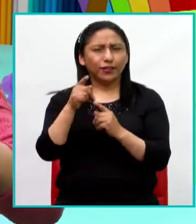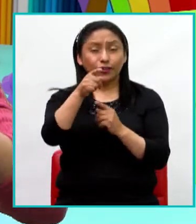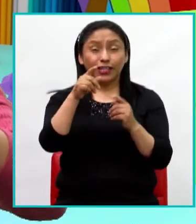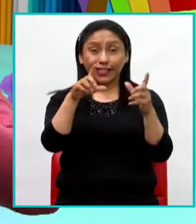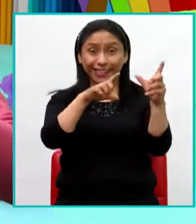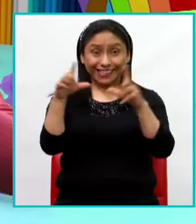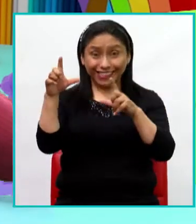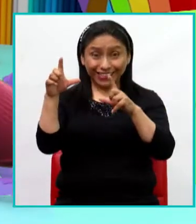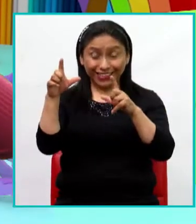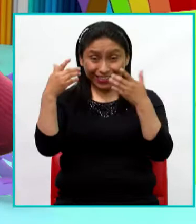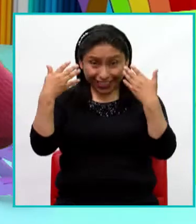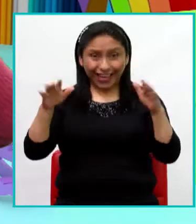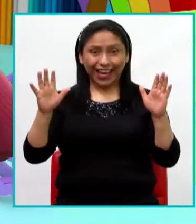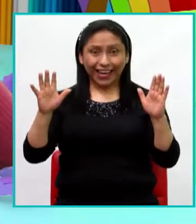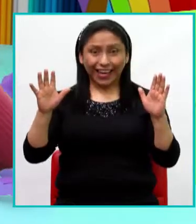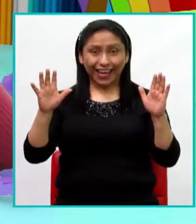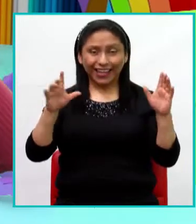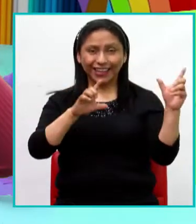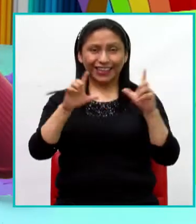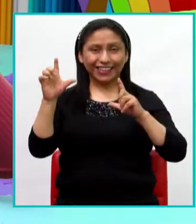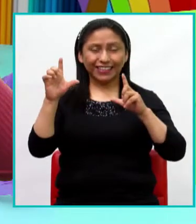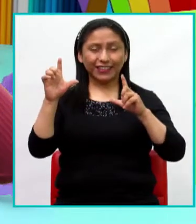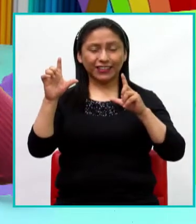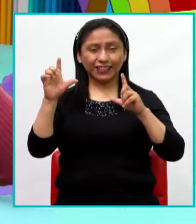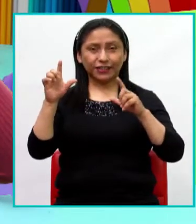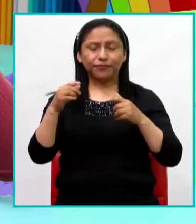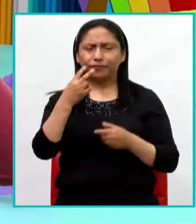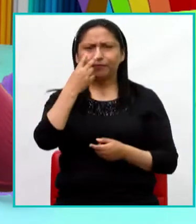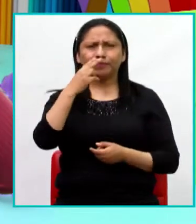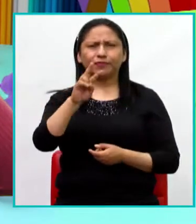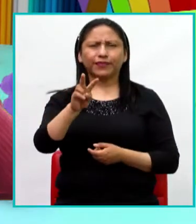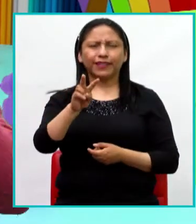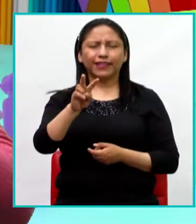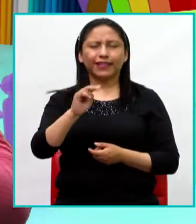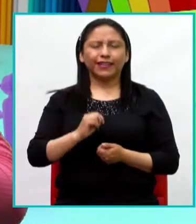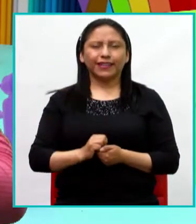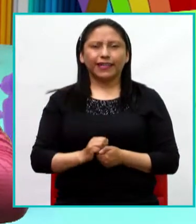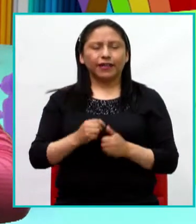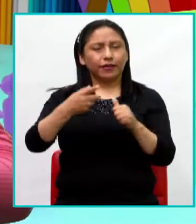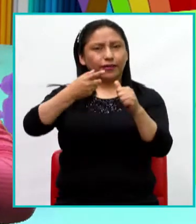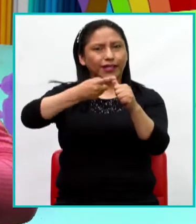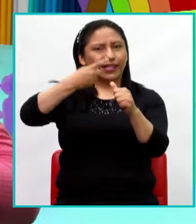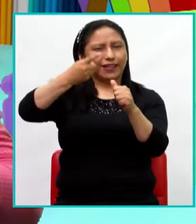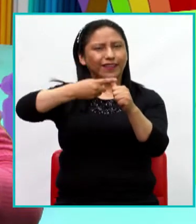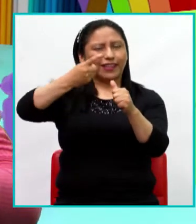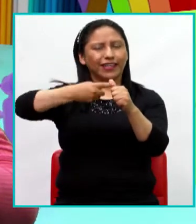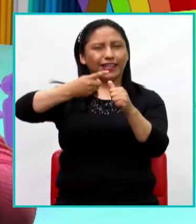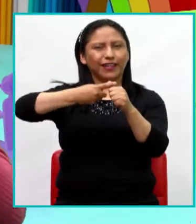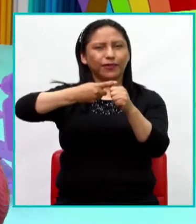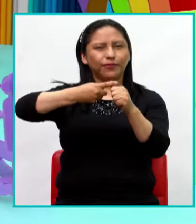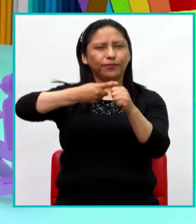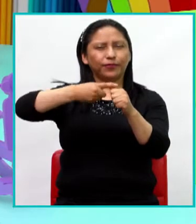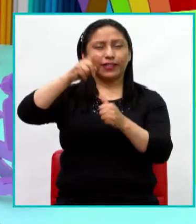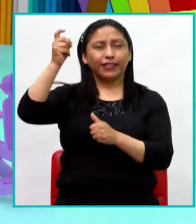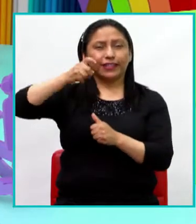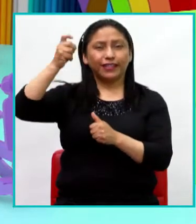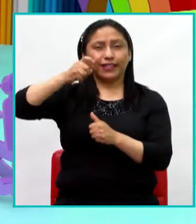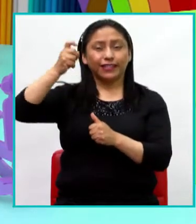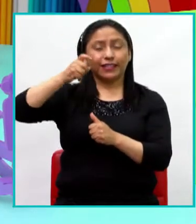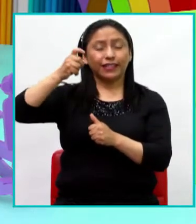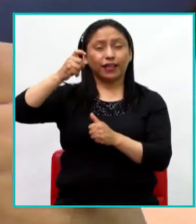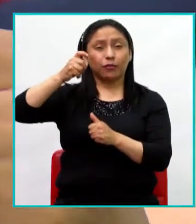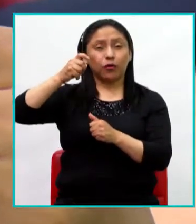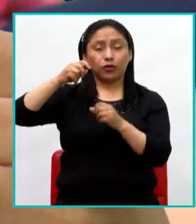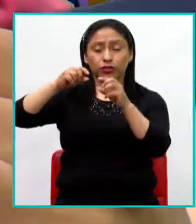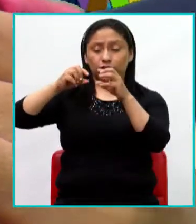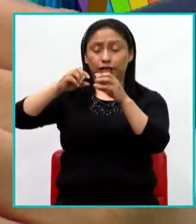¿Ya llegaron? ¡Eso! Miren, ¿qué es lo que necesitamos primero para lavar nuestros dientes? La cantidad que